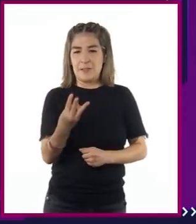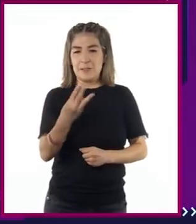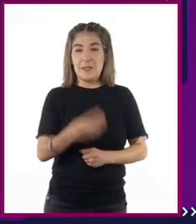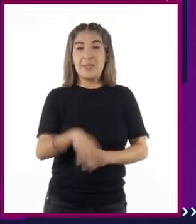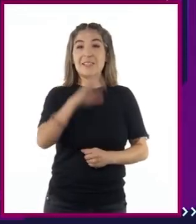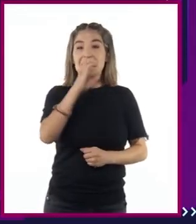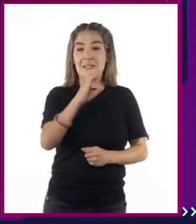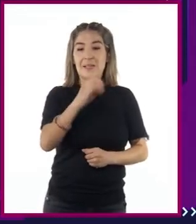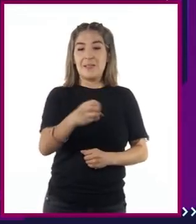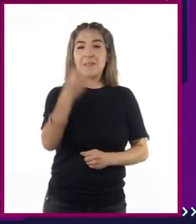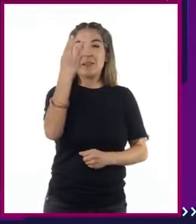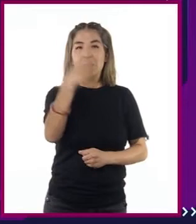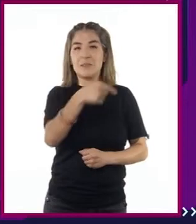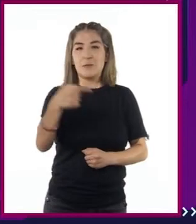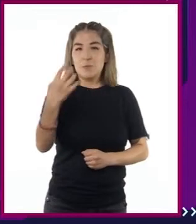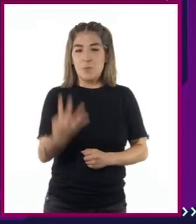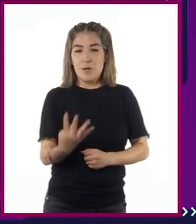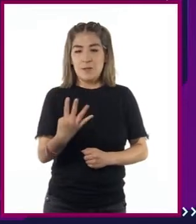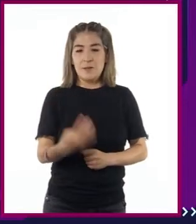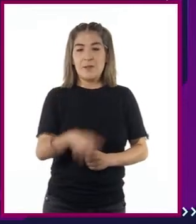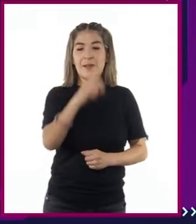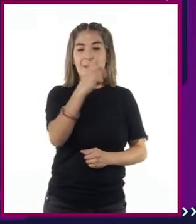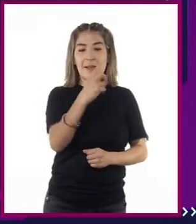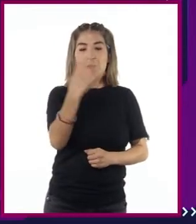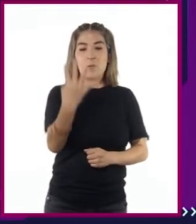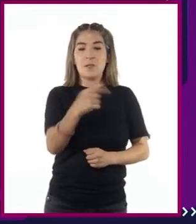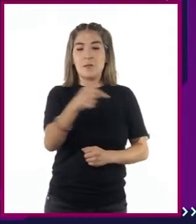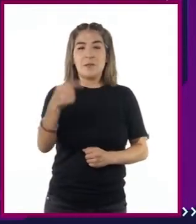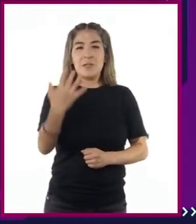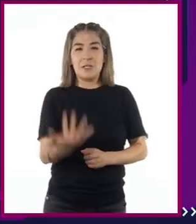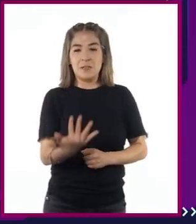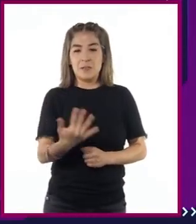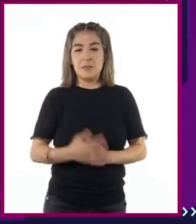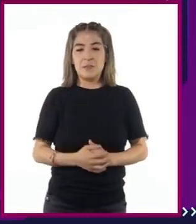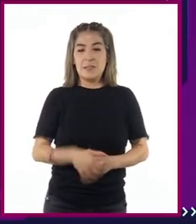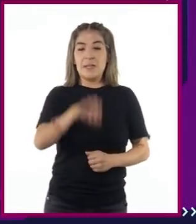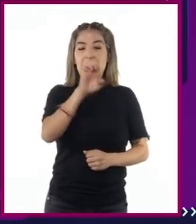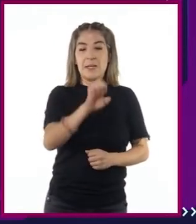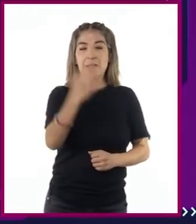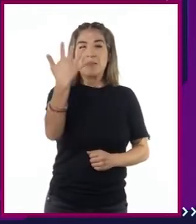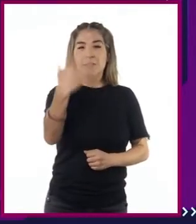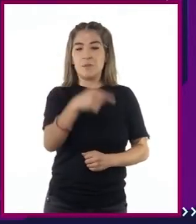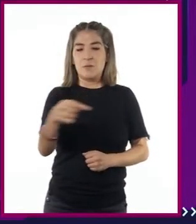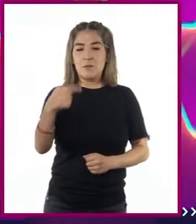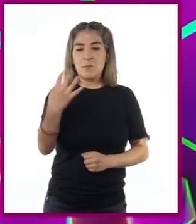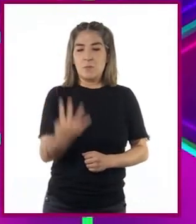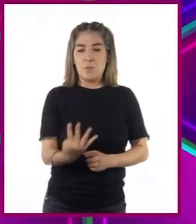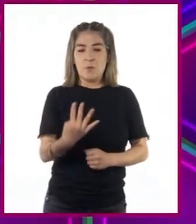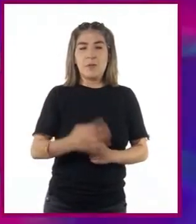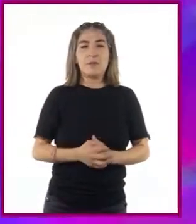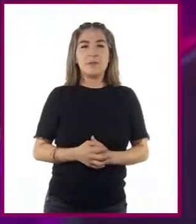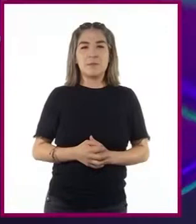C, 3/4, inciso D, 4/5 e inciso E, 5/4.